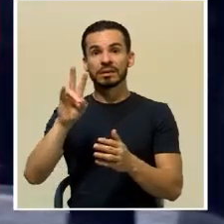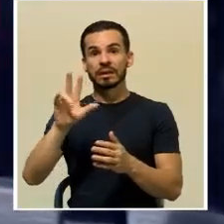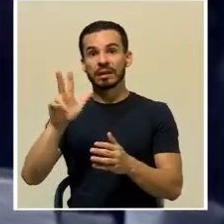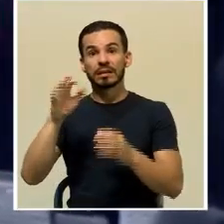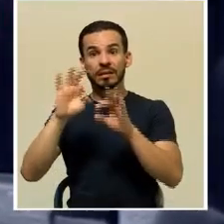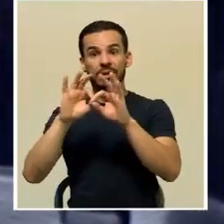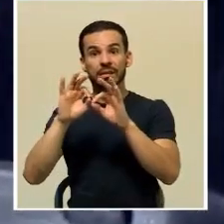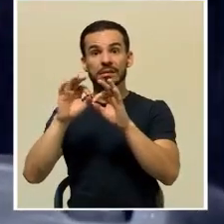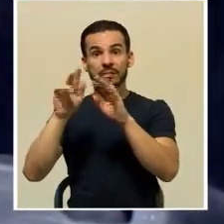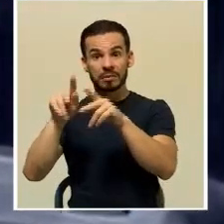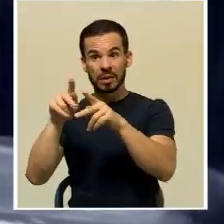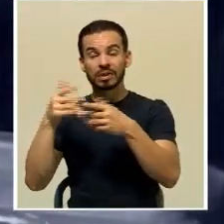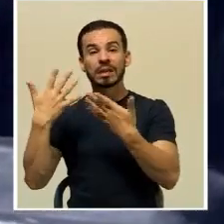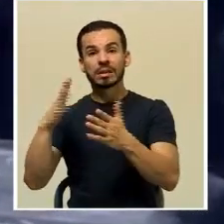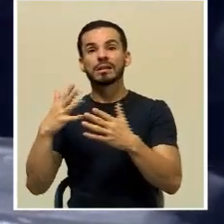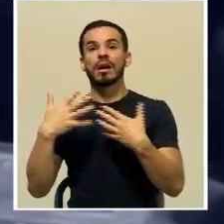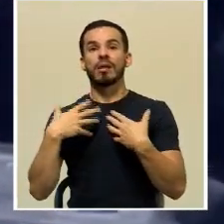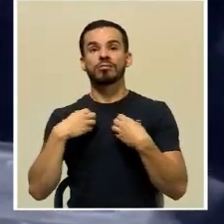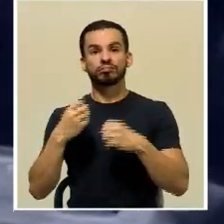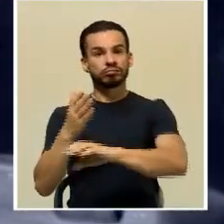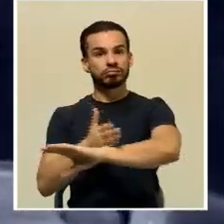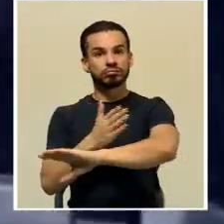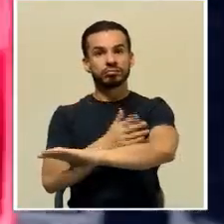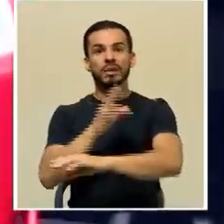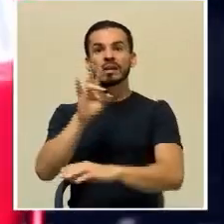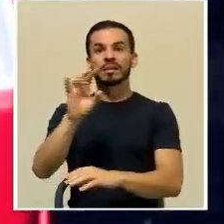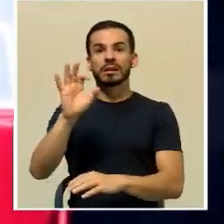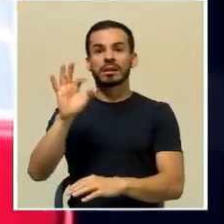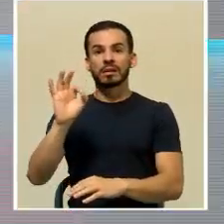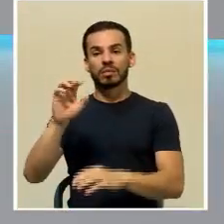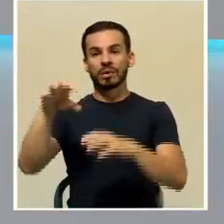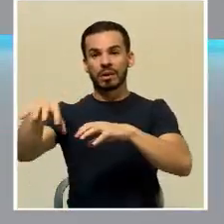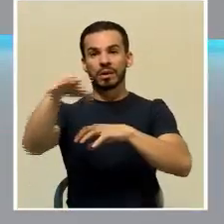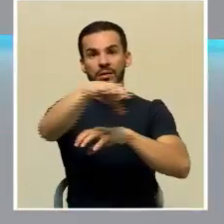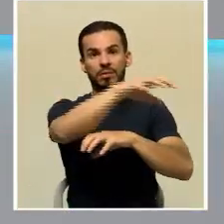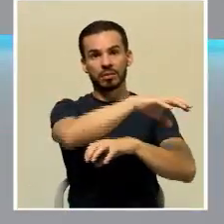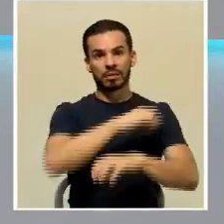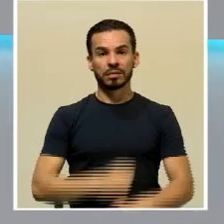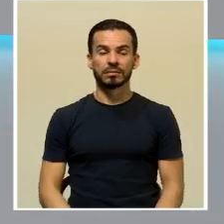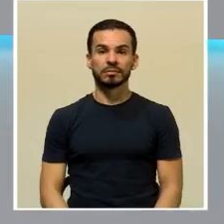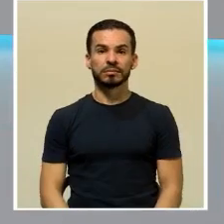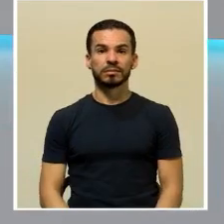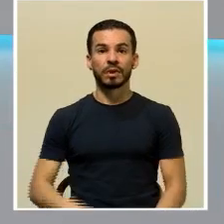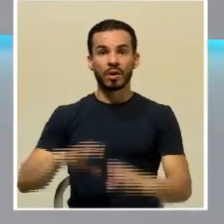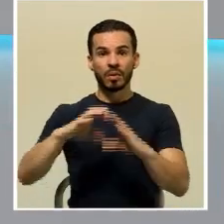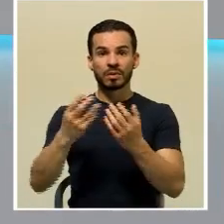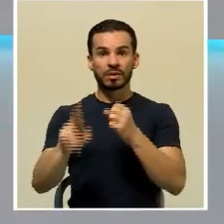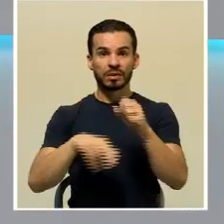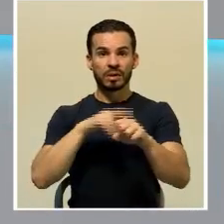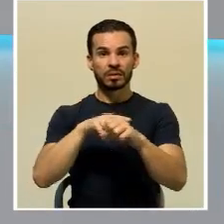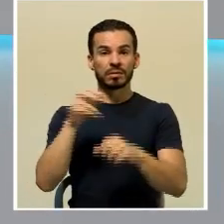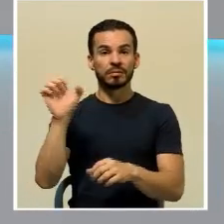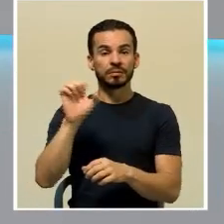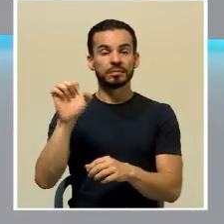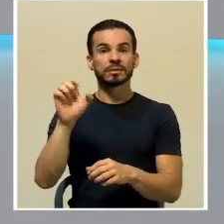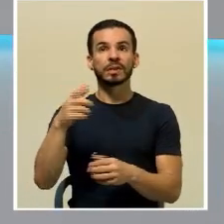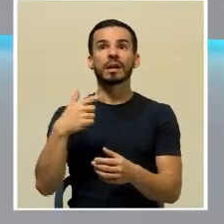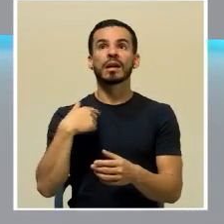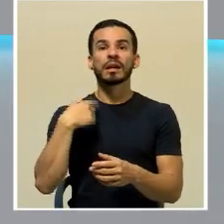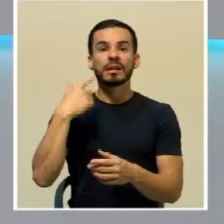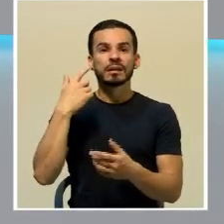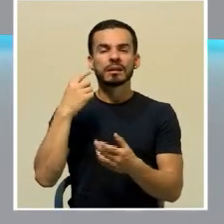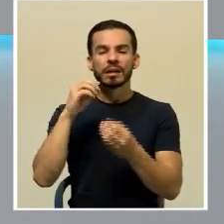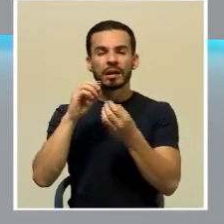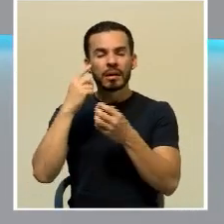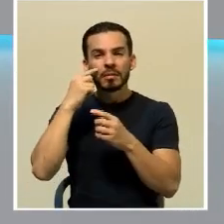2.673 personas ya se recuperaron del virus en 79 cantones. La Comisión Nacional de Emergencias estima